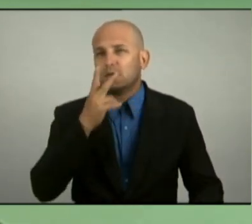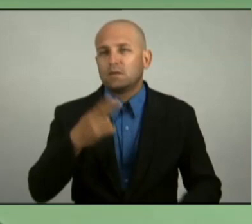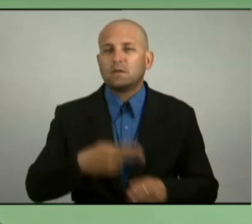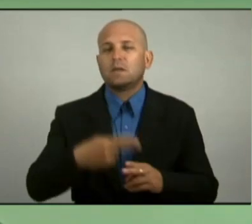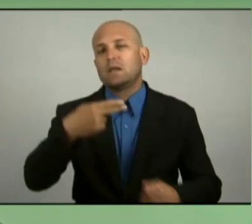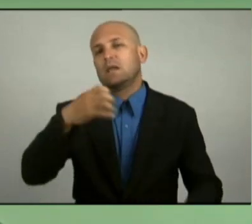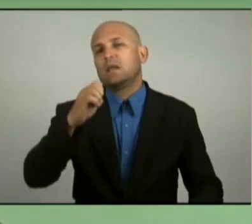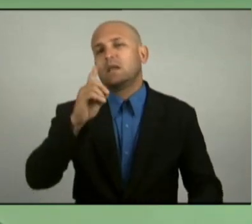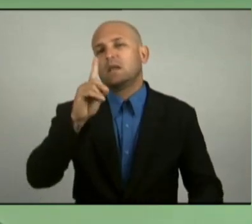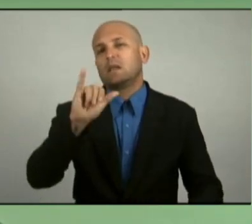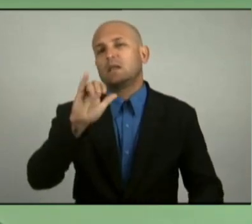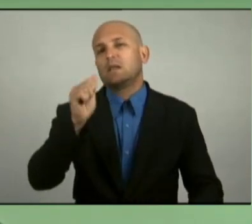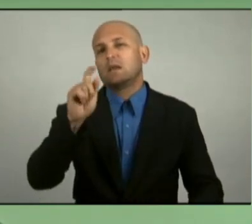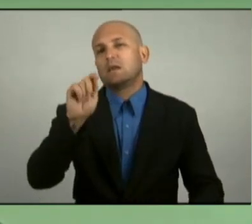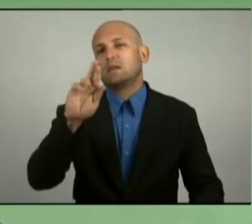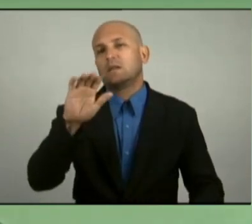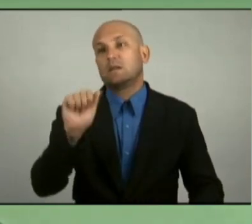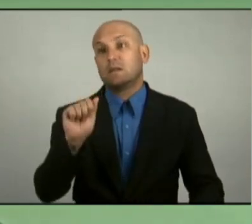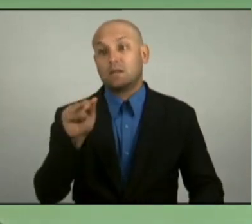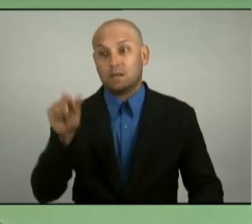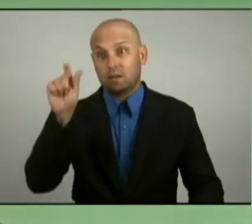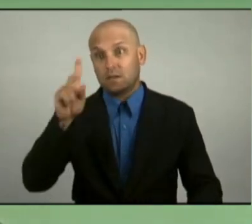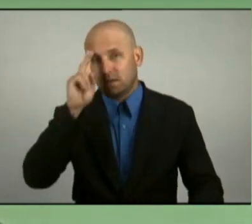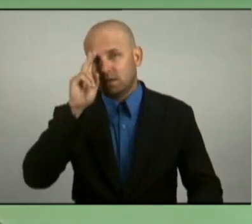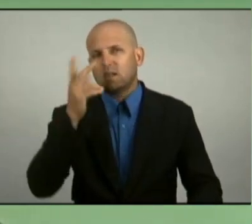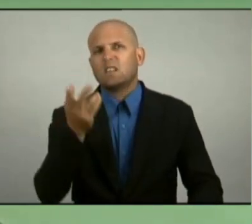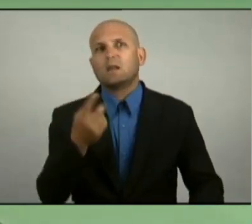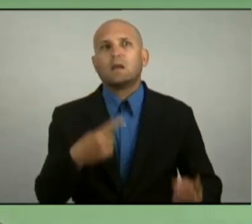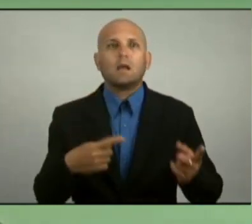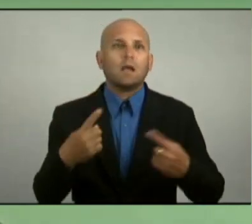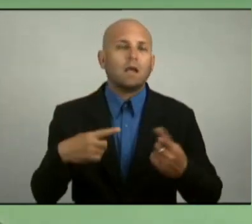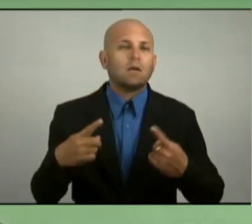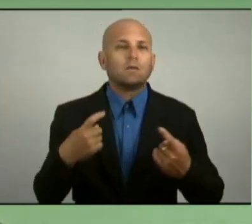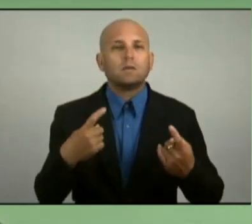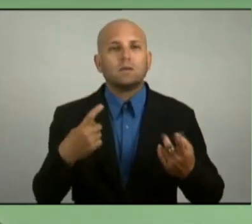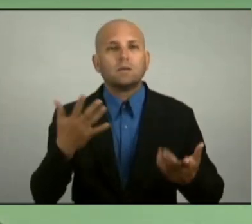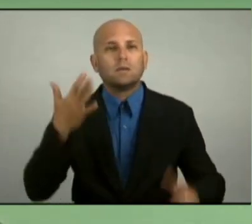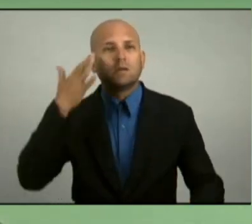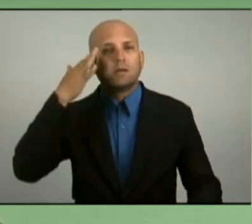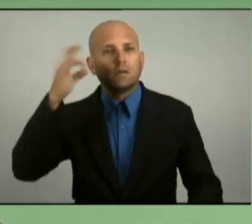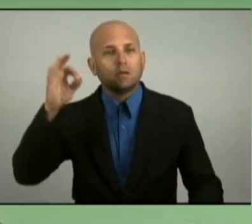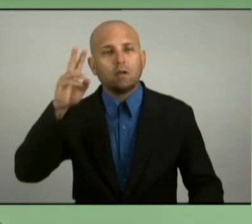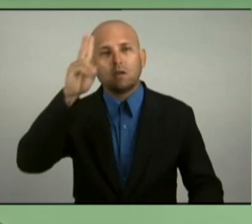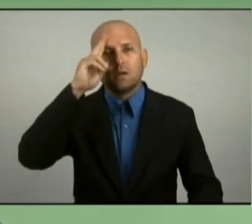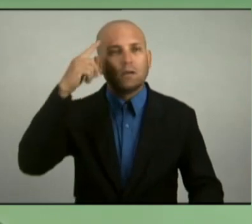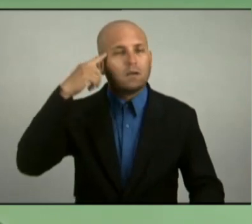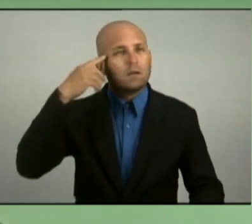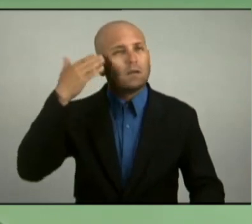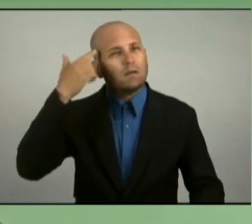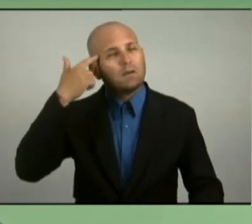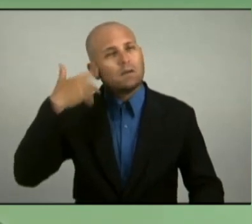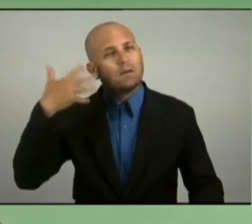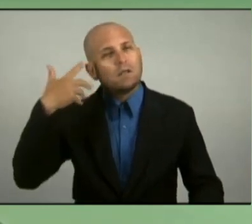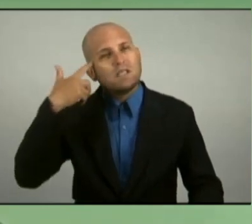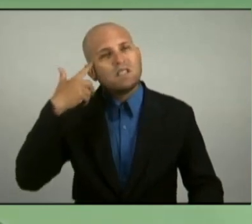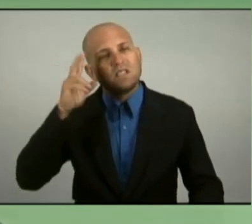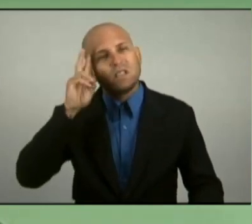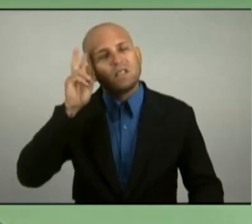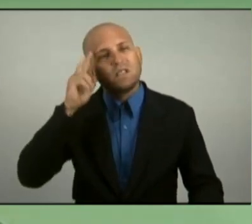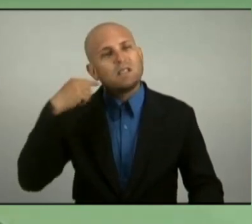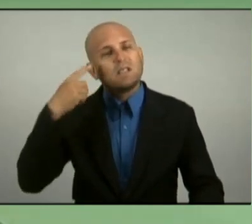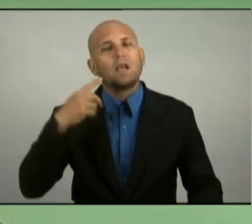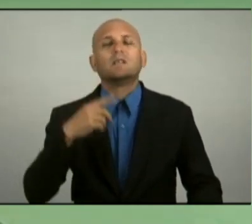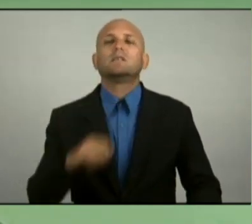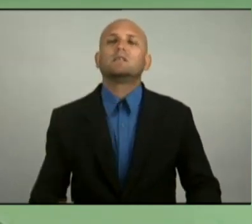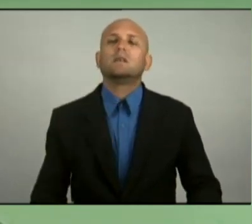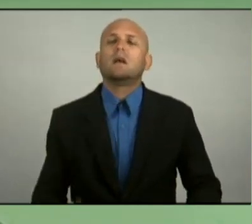vida y ellos pueden precisar si necesitaría también eh ayuda psiquiátrica Eh ahorita Bueno en el